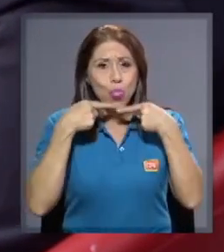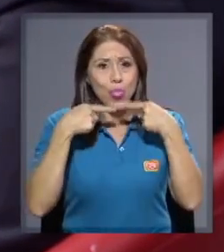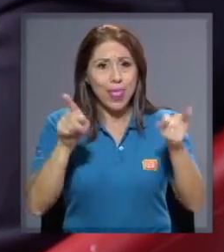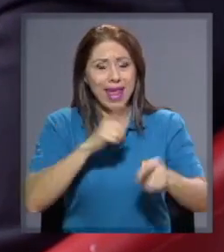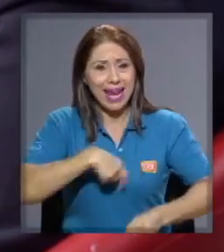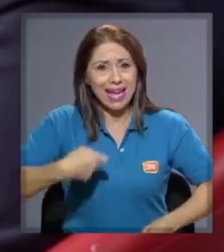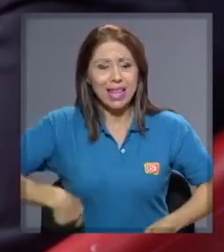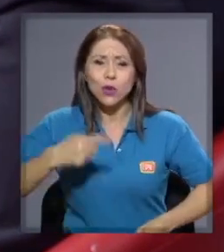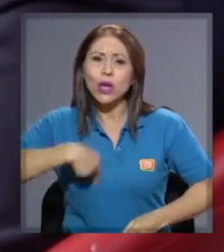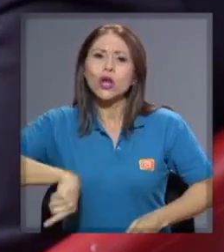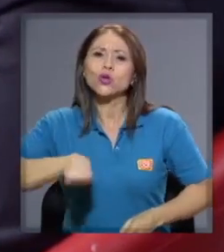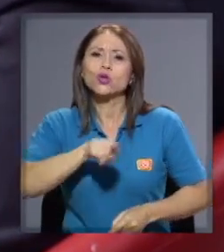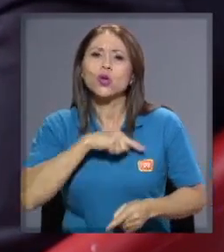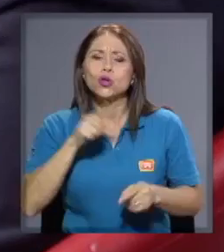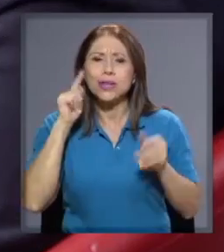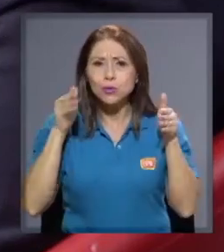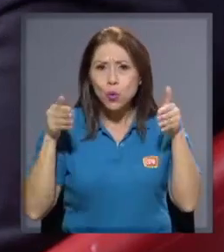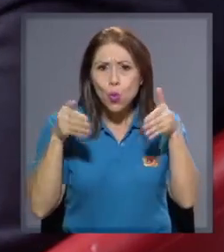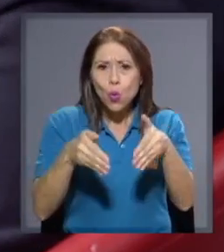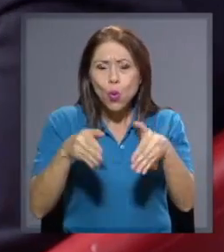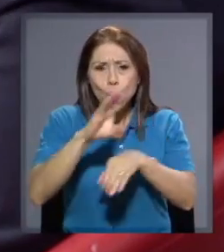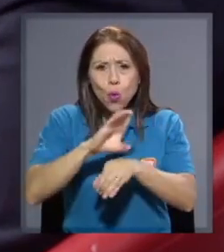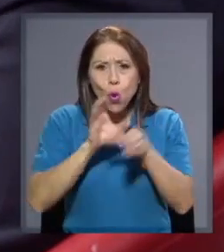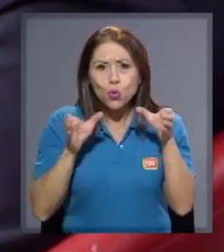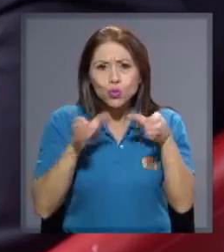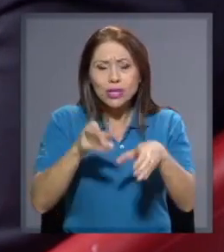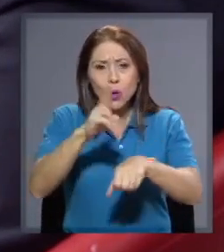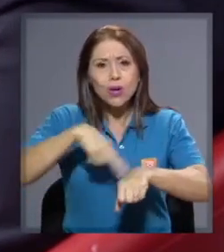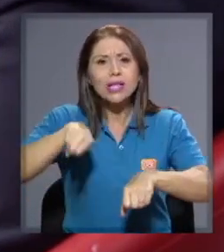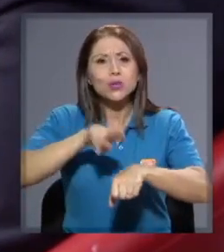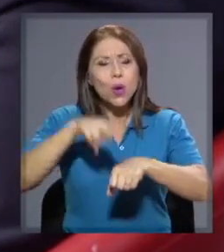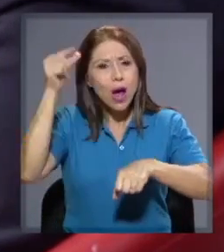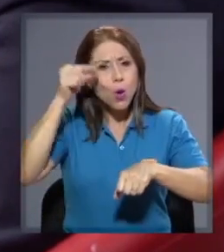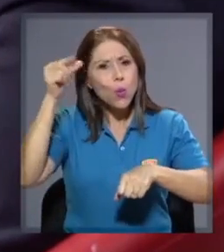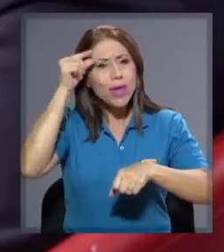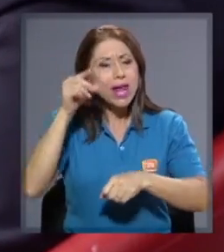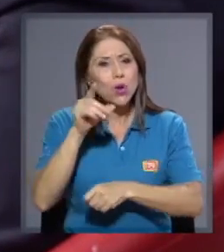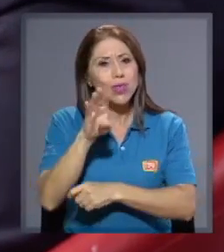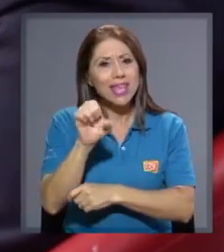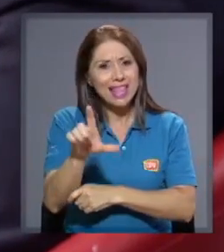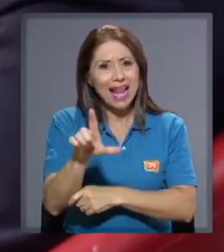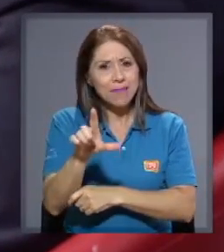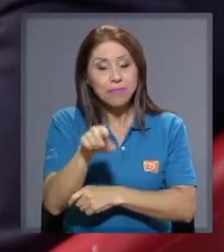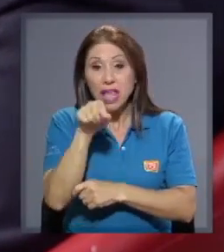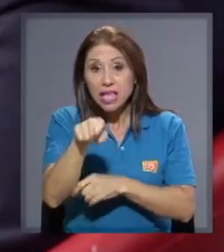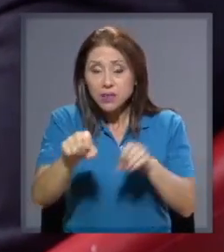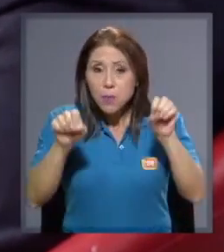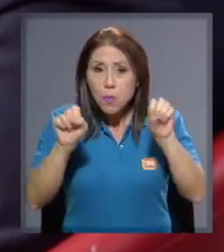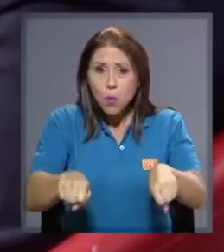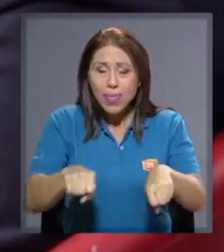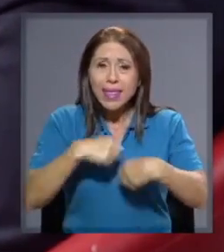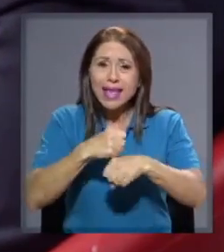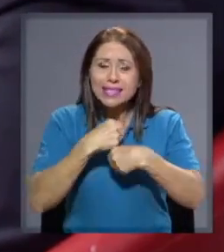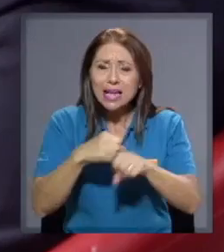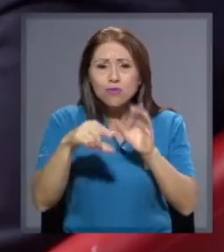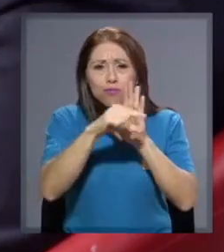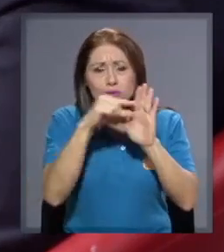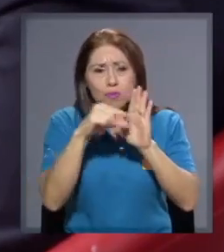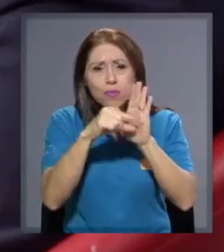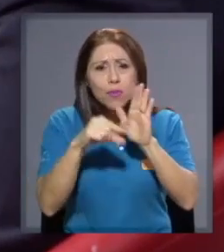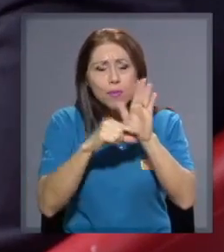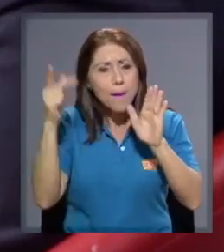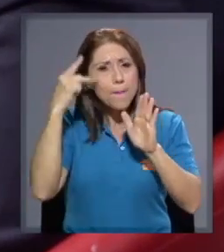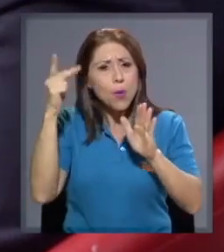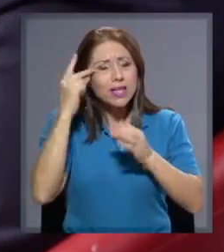conceptualizando un consejo nacional de gobierno digital el cual tiene la capacidad de poder generar toda la política pública la